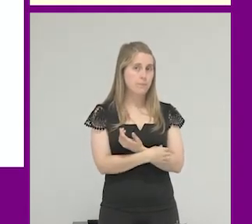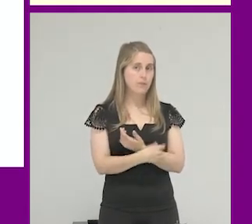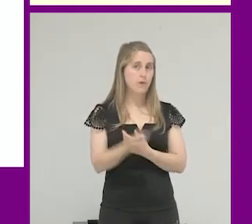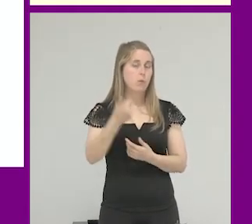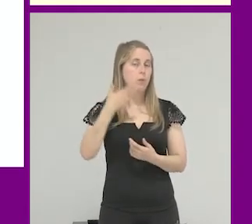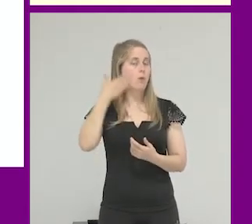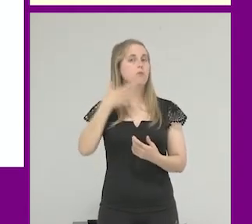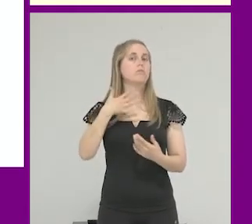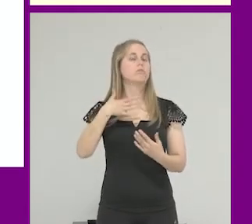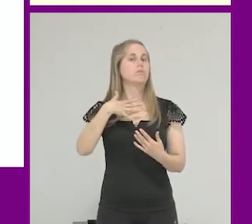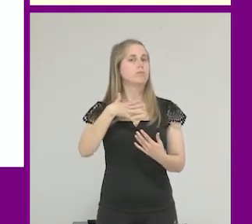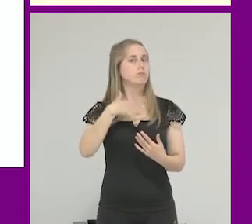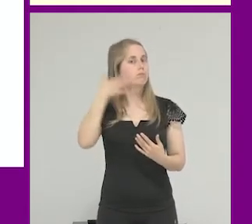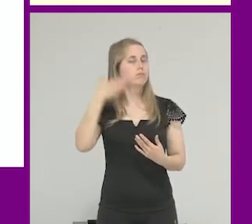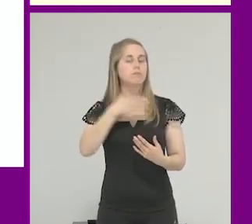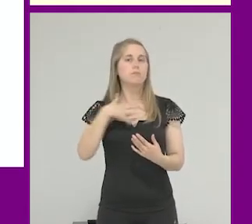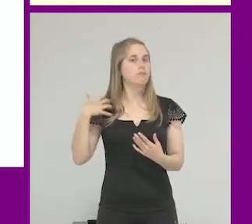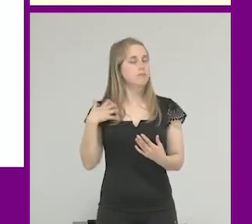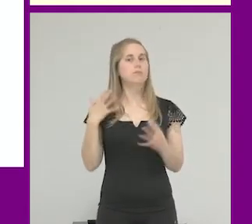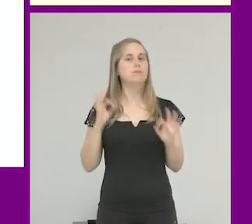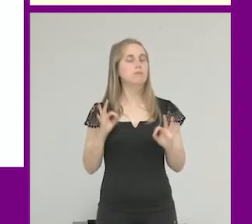amorrutik egin dugu.